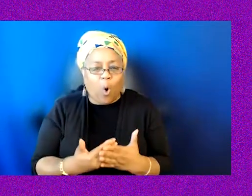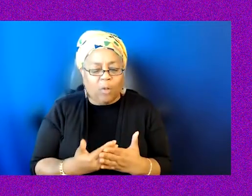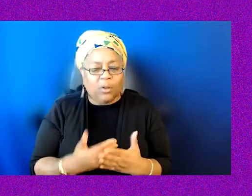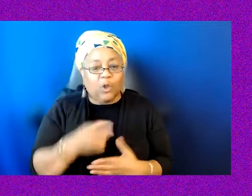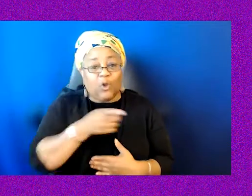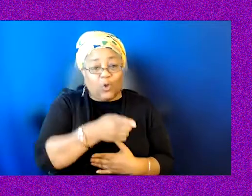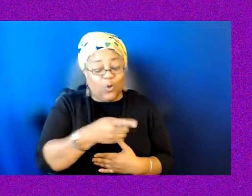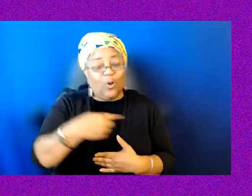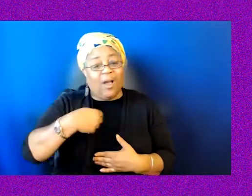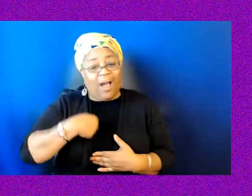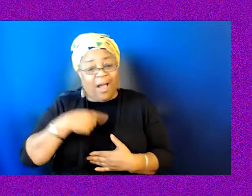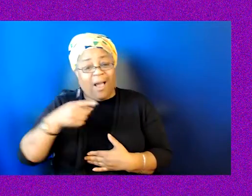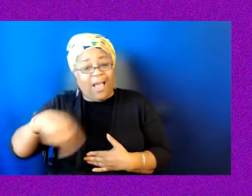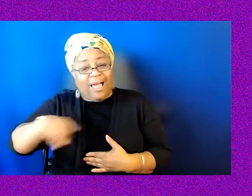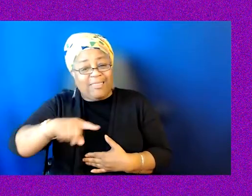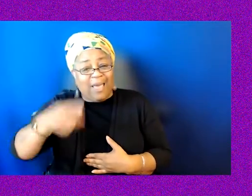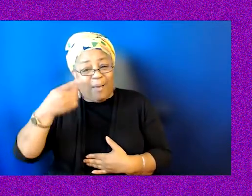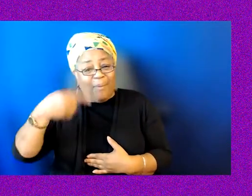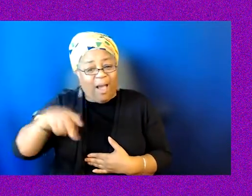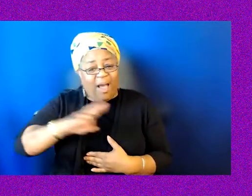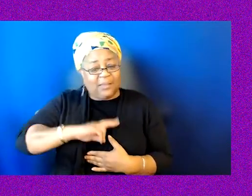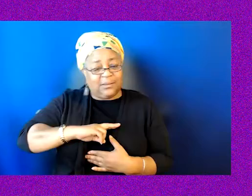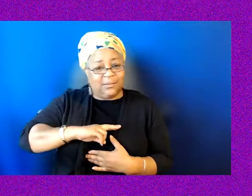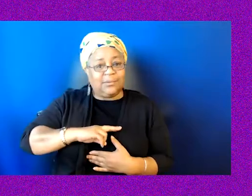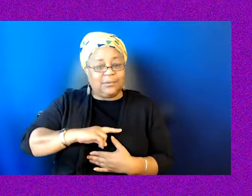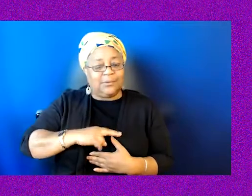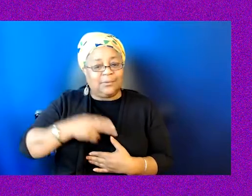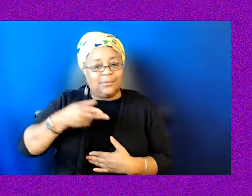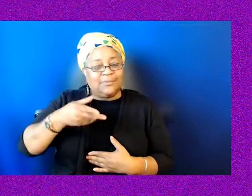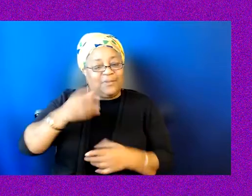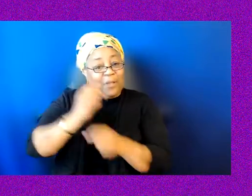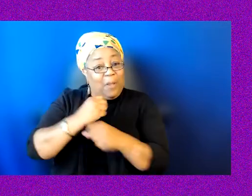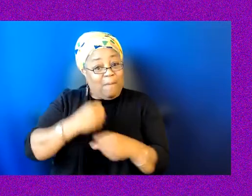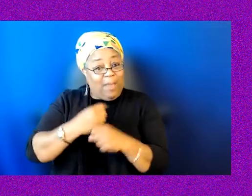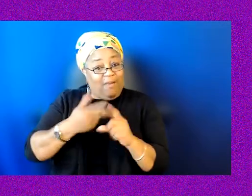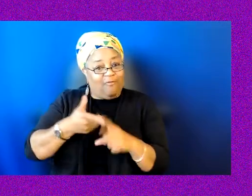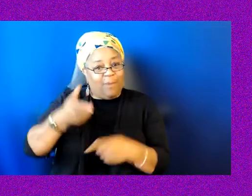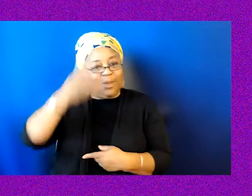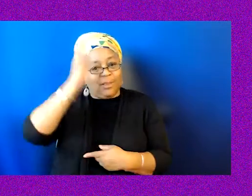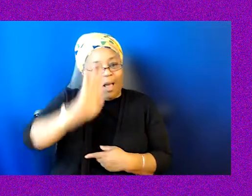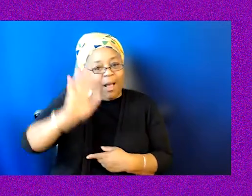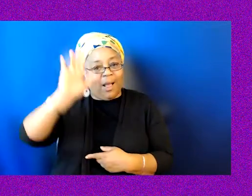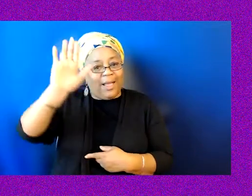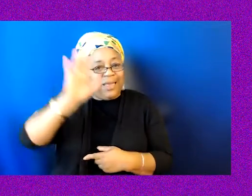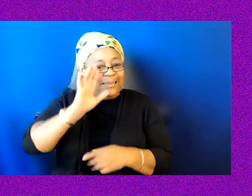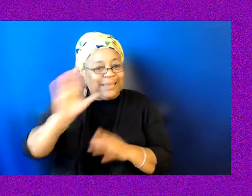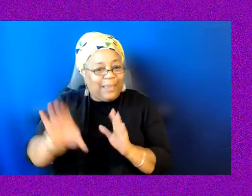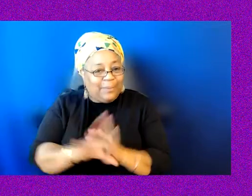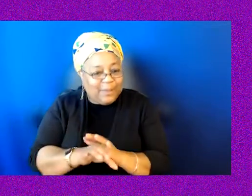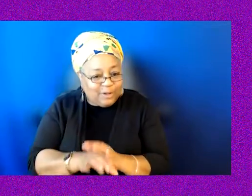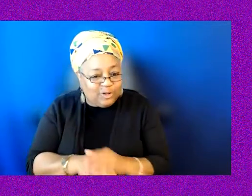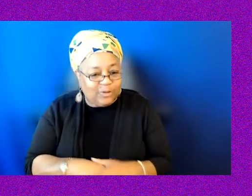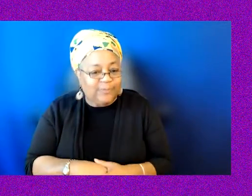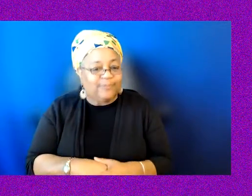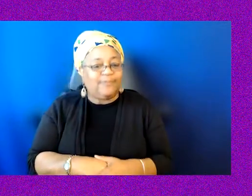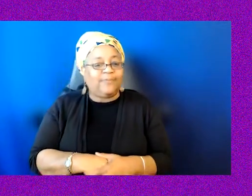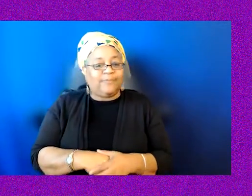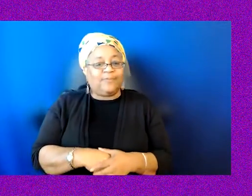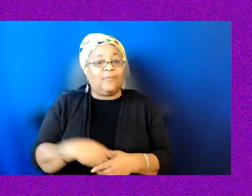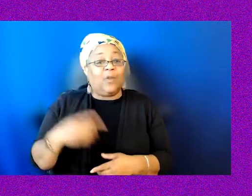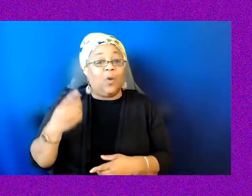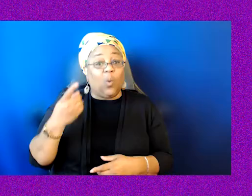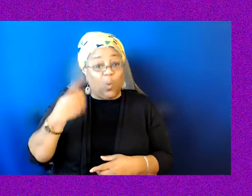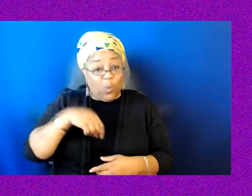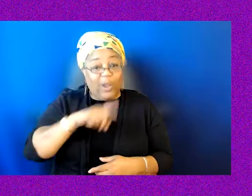celestiales, y nosotros fuimos hechos bajo la imagen de Dios, y somos más allá de cualquier tipo de inicio o